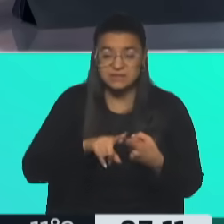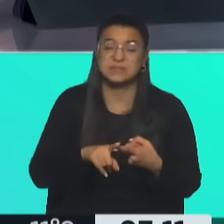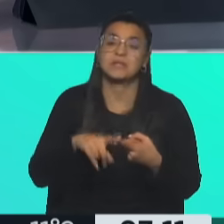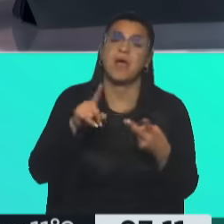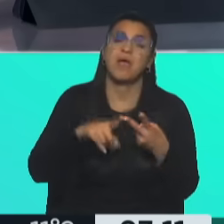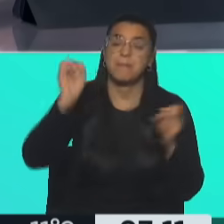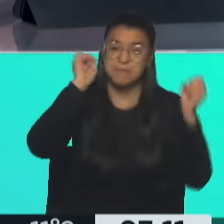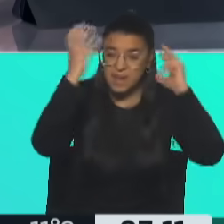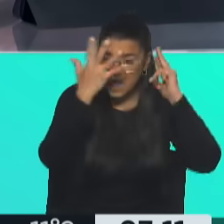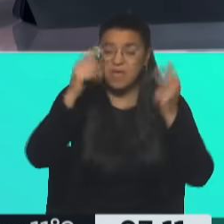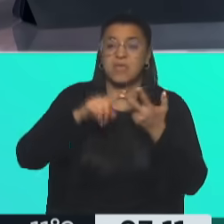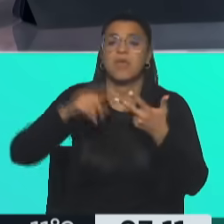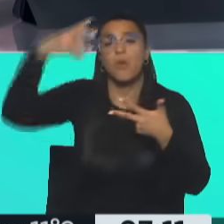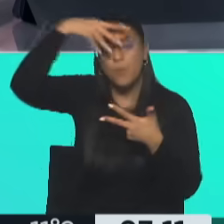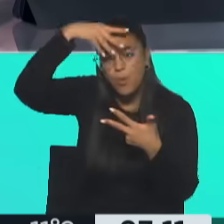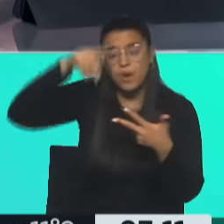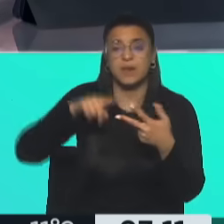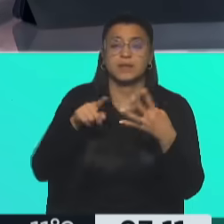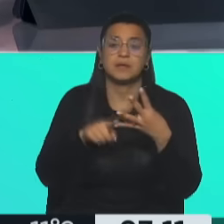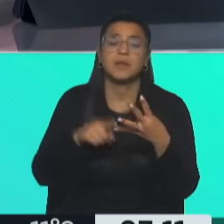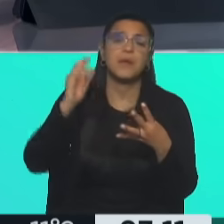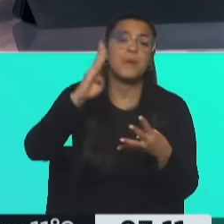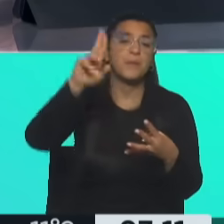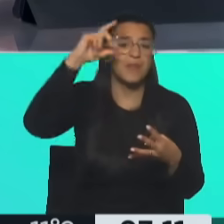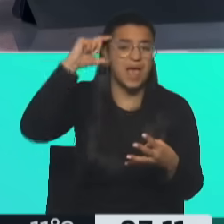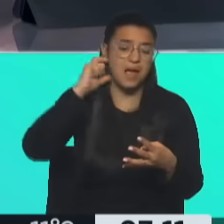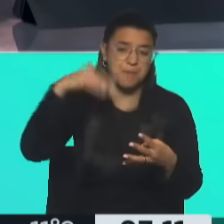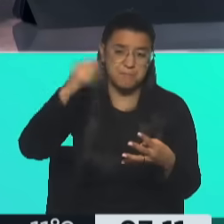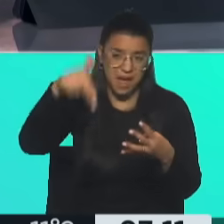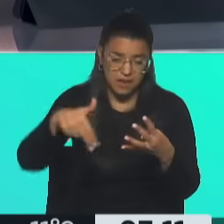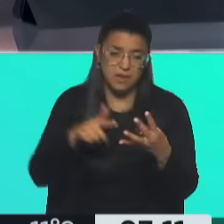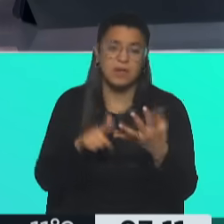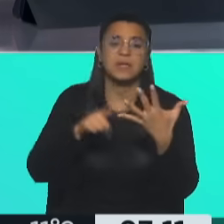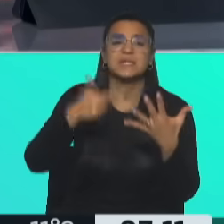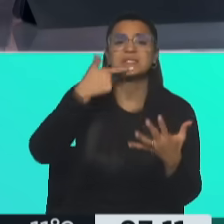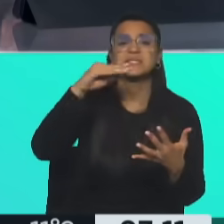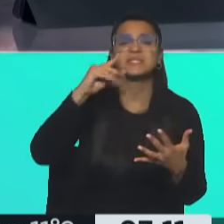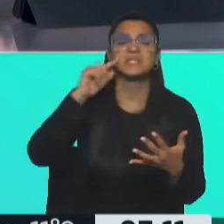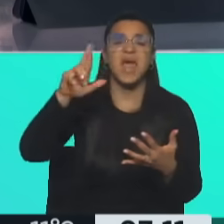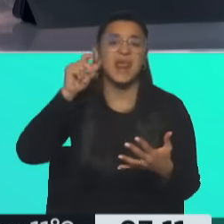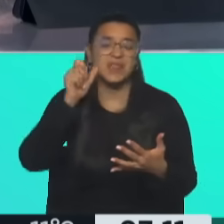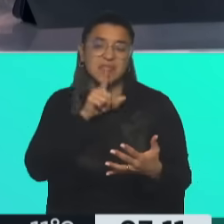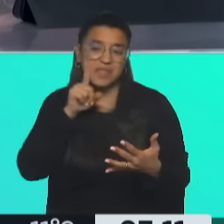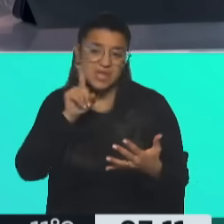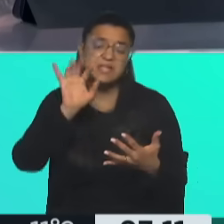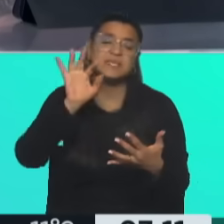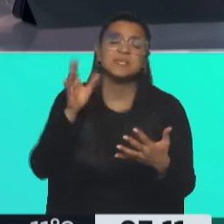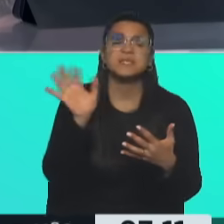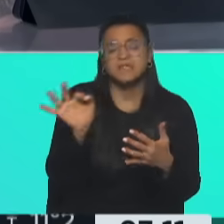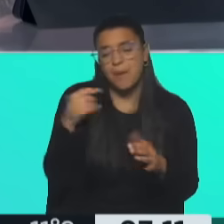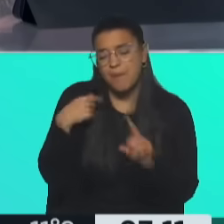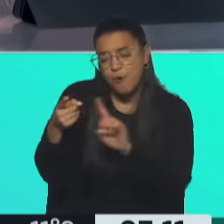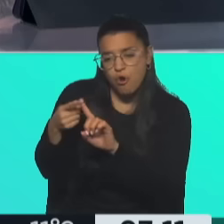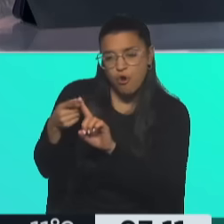Javier milei Patricia bullrich Miriam breckman y por otro lado Juan isquiareti que sabemos tuvo algunos acercamientos